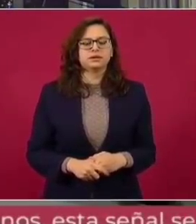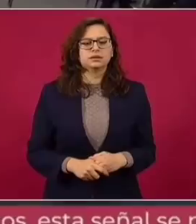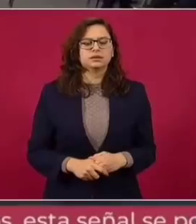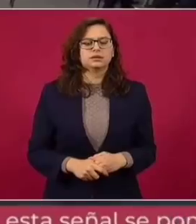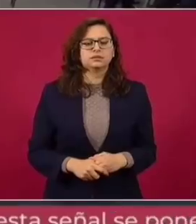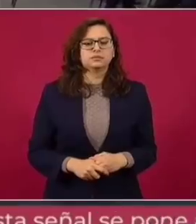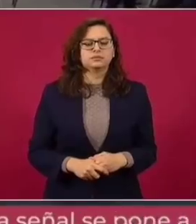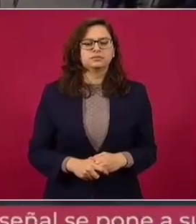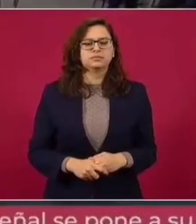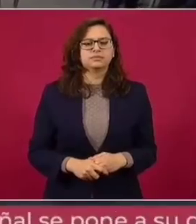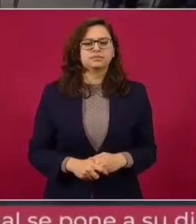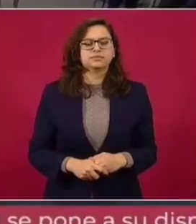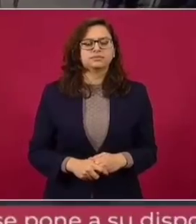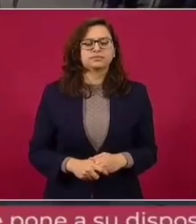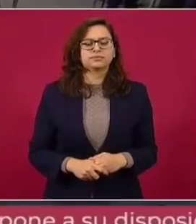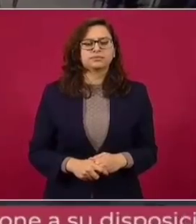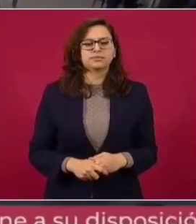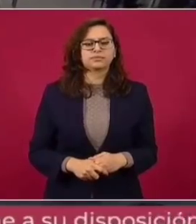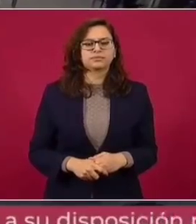Sí, la pausa es...